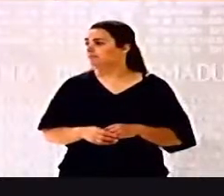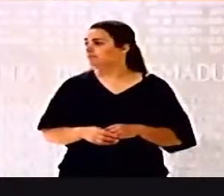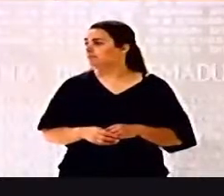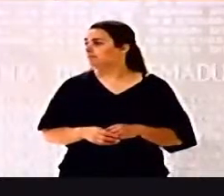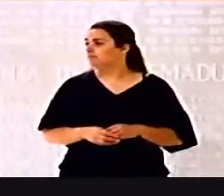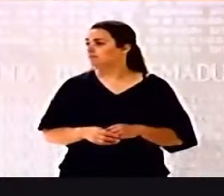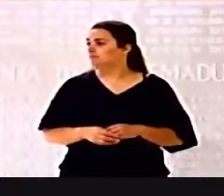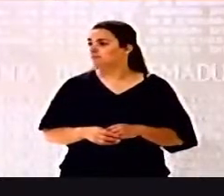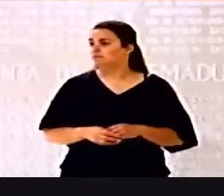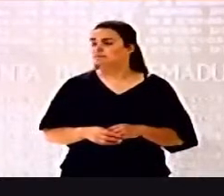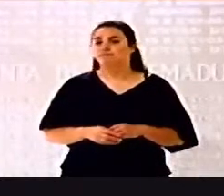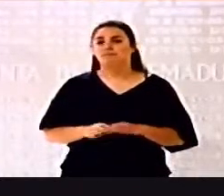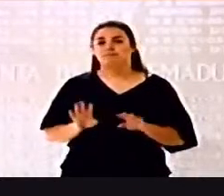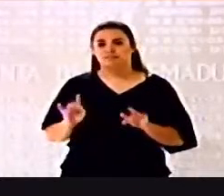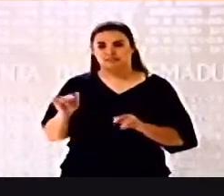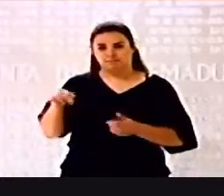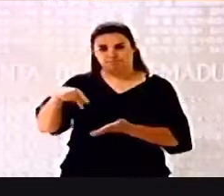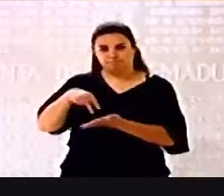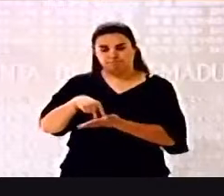Sí.